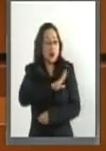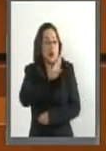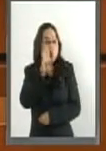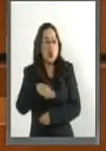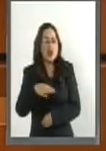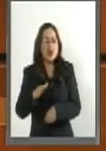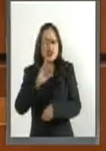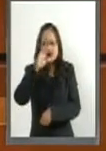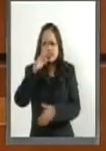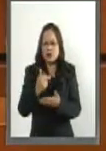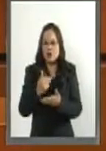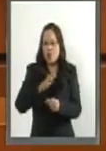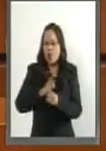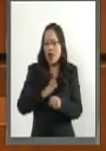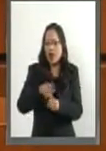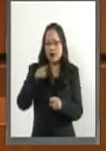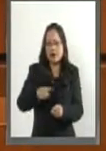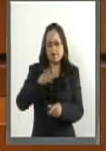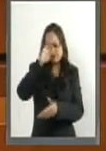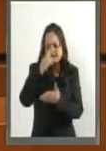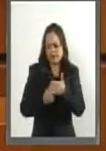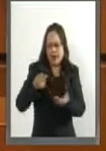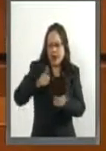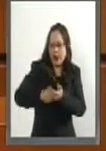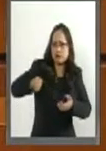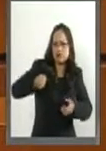por violencia de género en nuestro país.